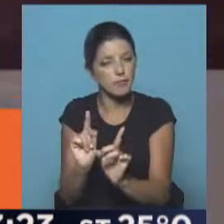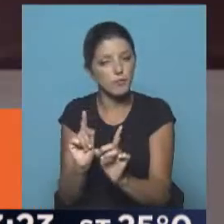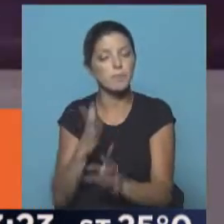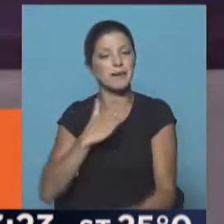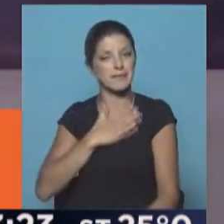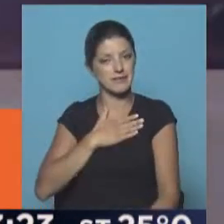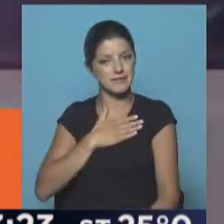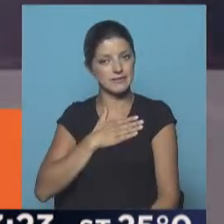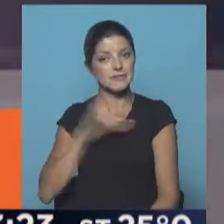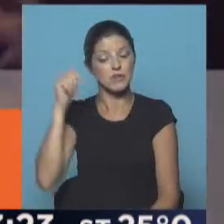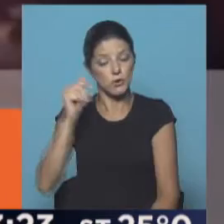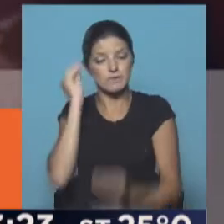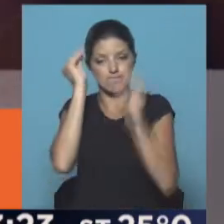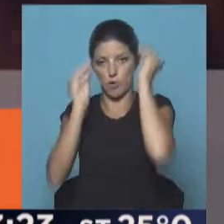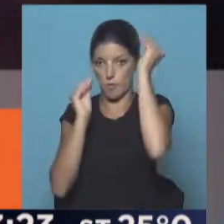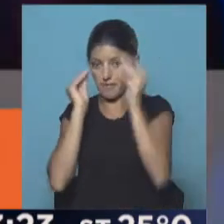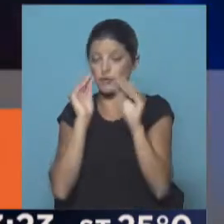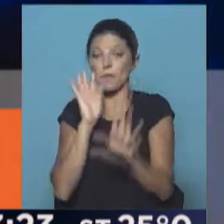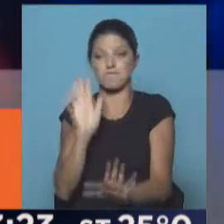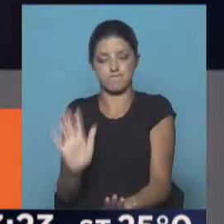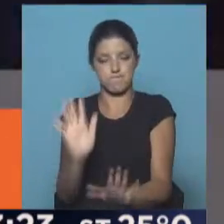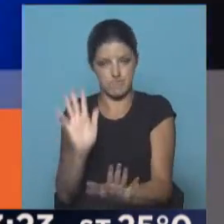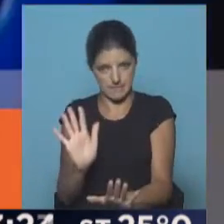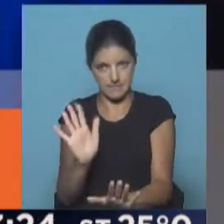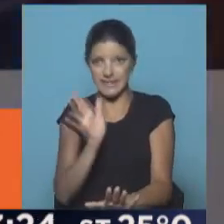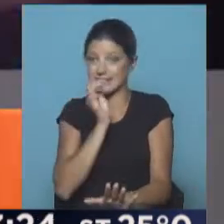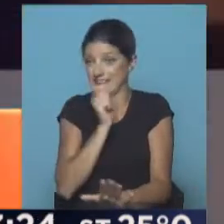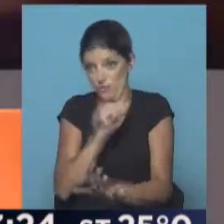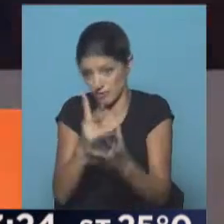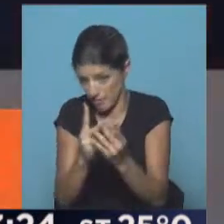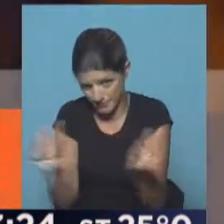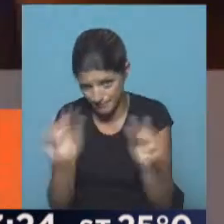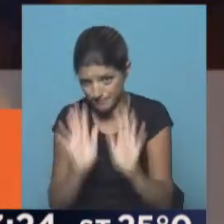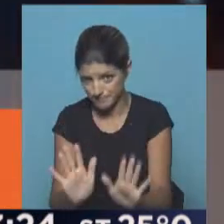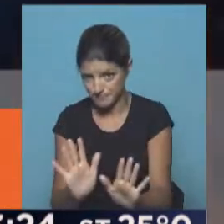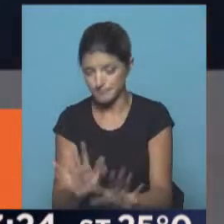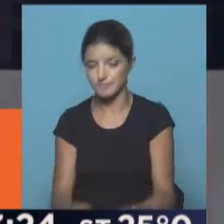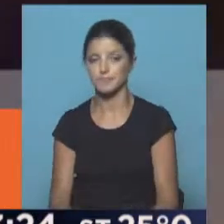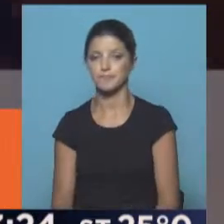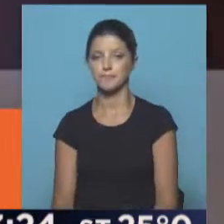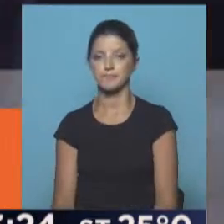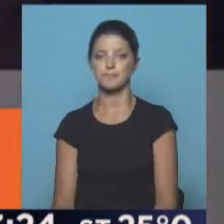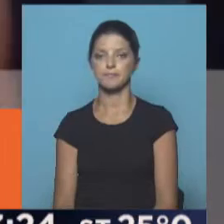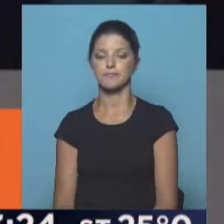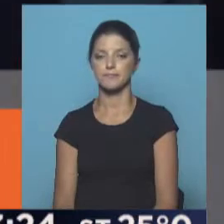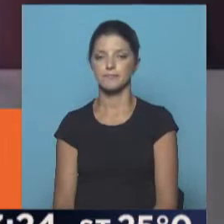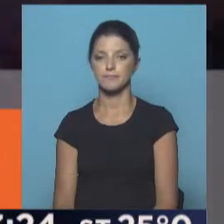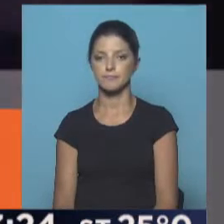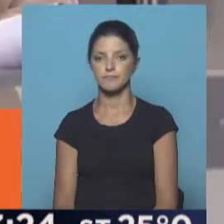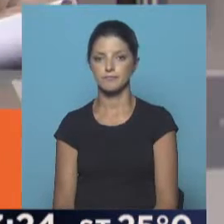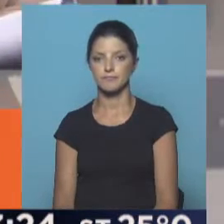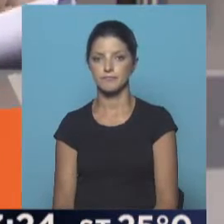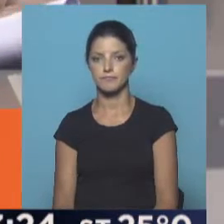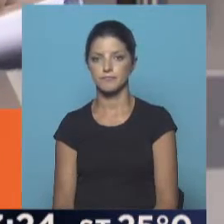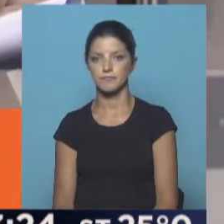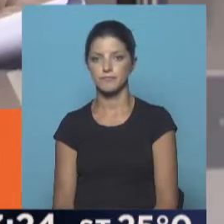está fuertemente amenazado si es que no está terminado. extensión, claro. Si es que no está terminado. Claro. No hay que tomar